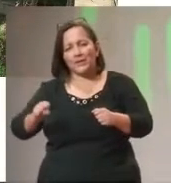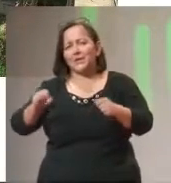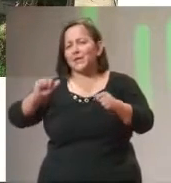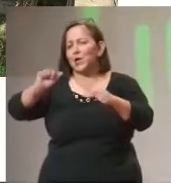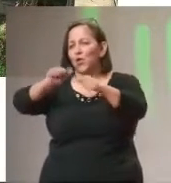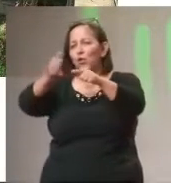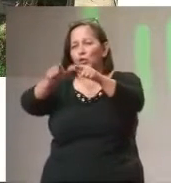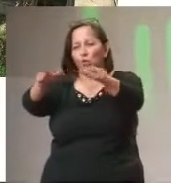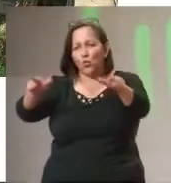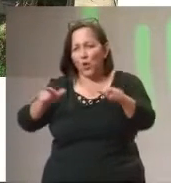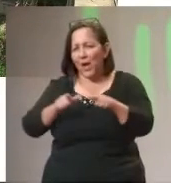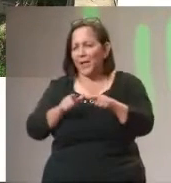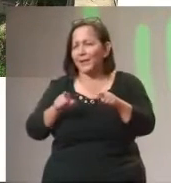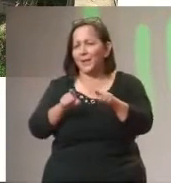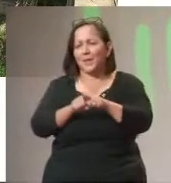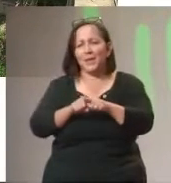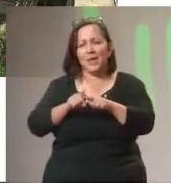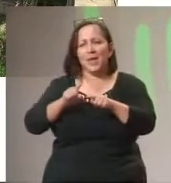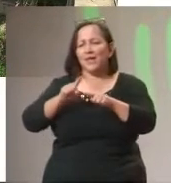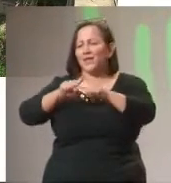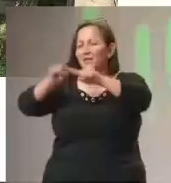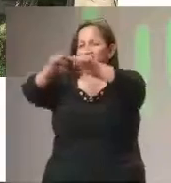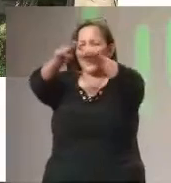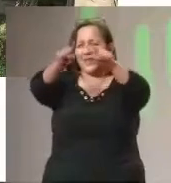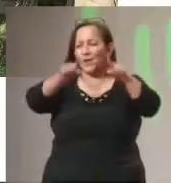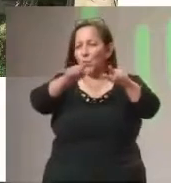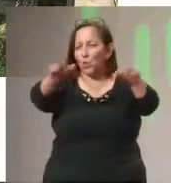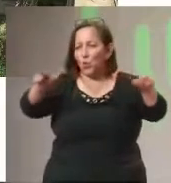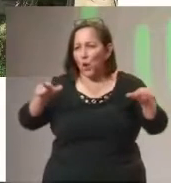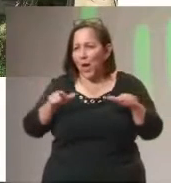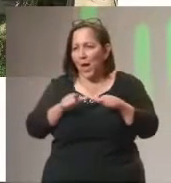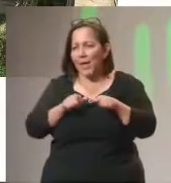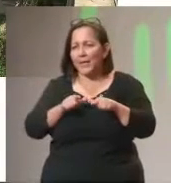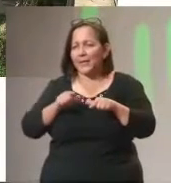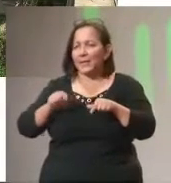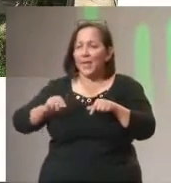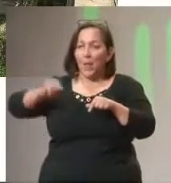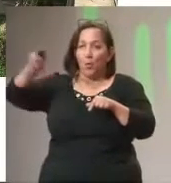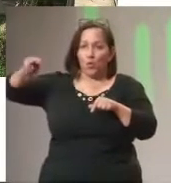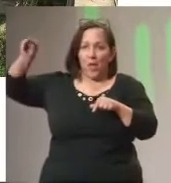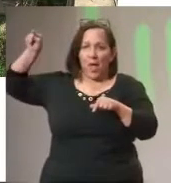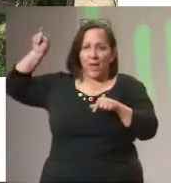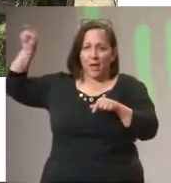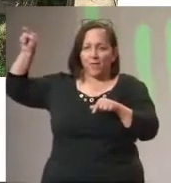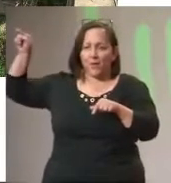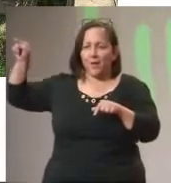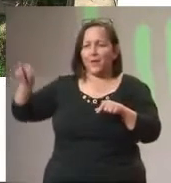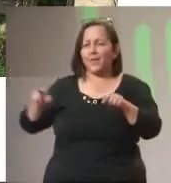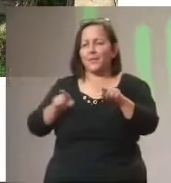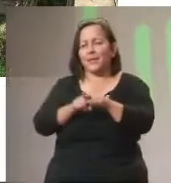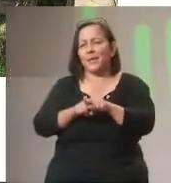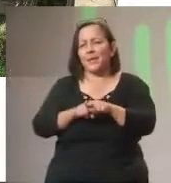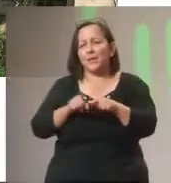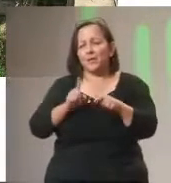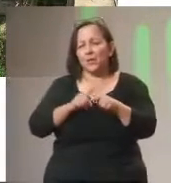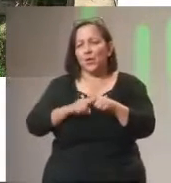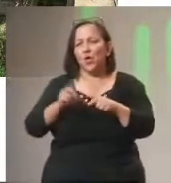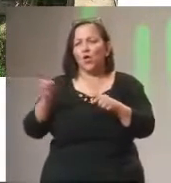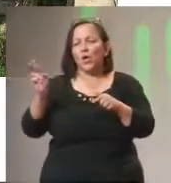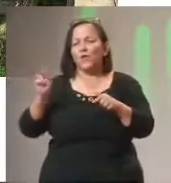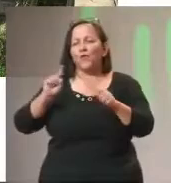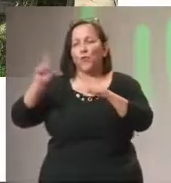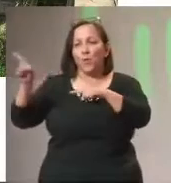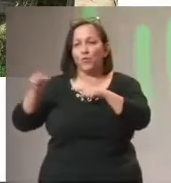parte donde se da la gran descarga y el aprovechamiento de agua para San José, hasta la parte alta, que nuestro punto más alto fue la naciente Sacramento, 2.400 metros de